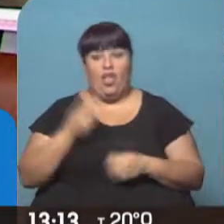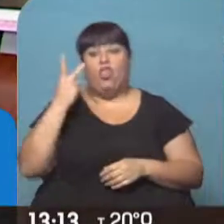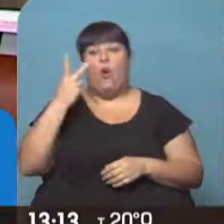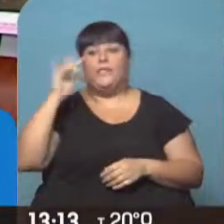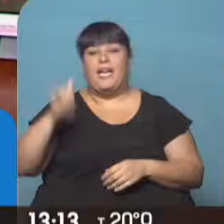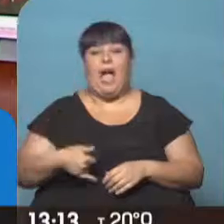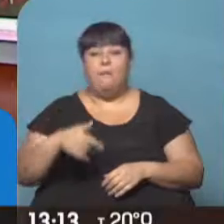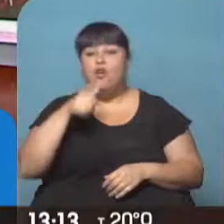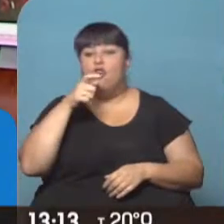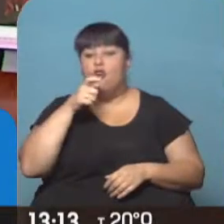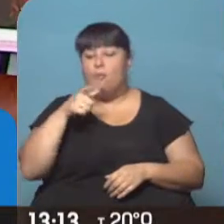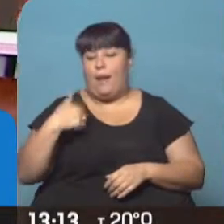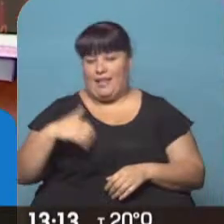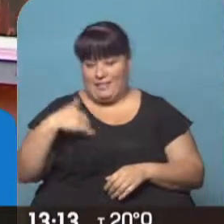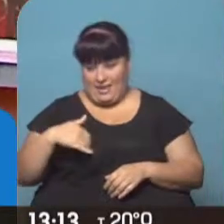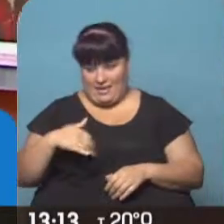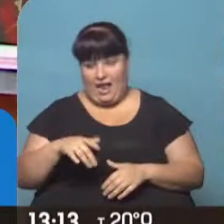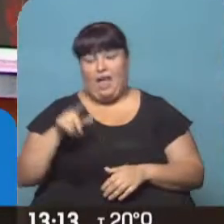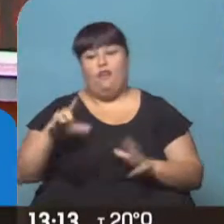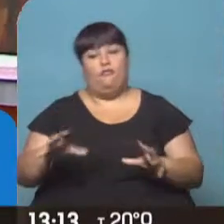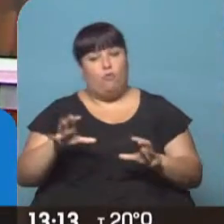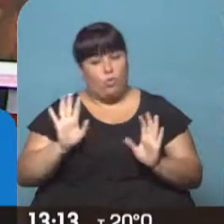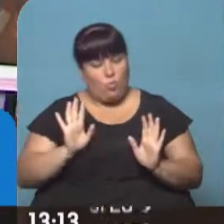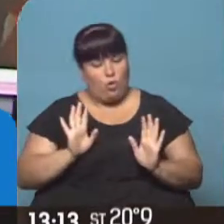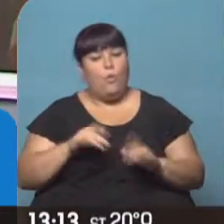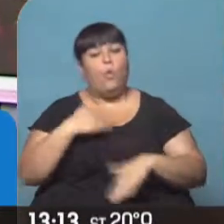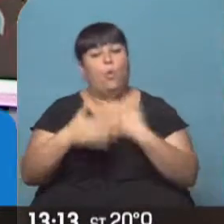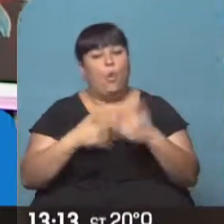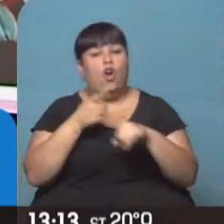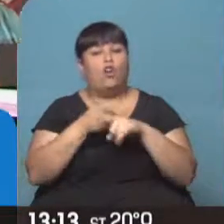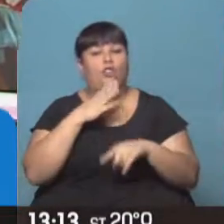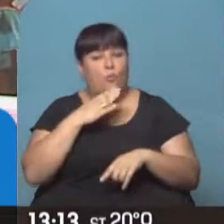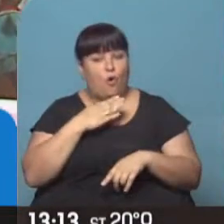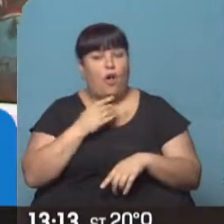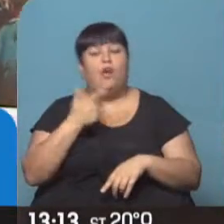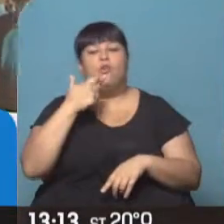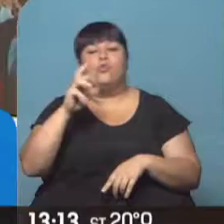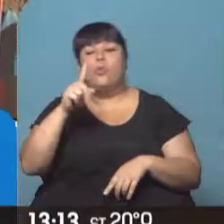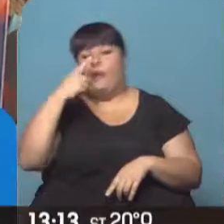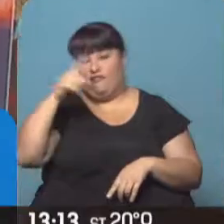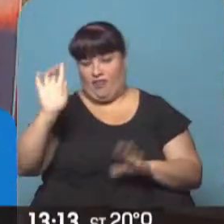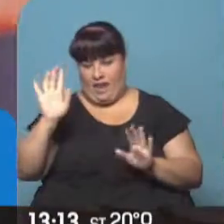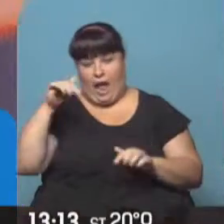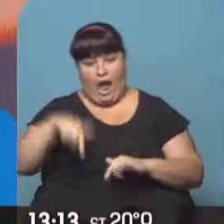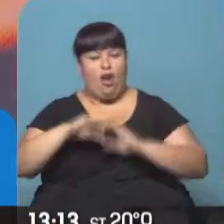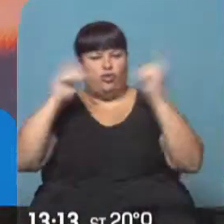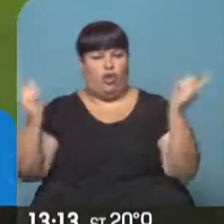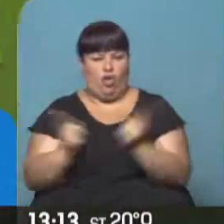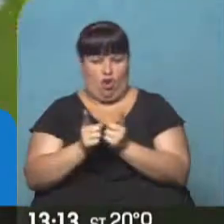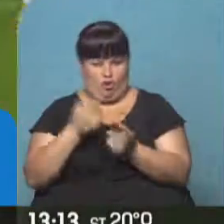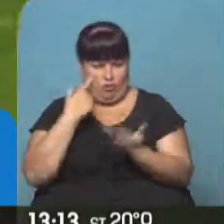bicampeón de la Copa Argentina de Fútbol, estará jugando con Boca Juniors justamente la superfinal. Aquí todo el resumen.